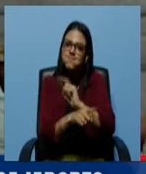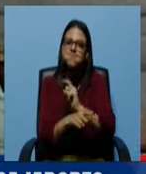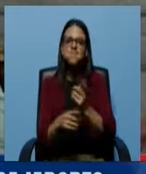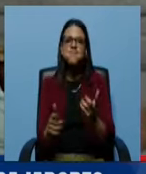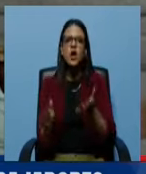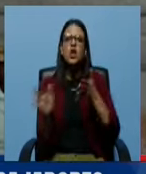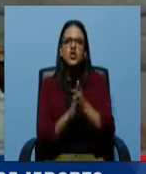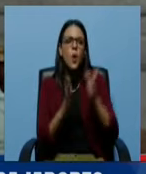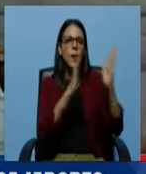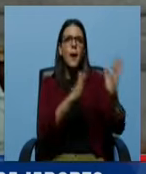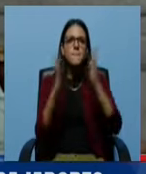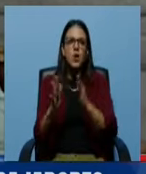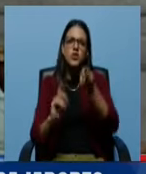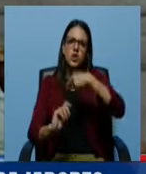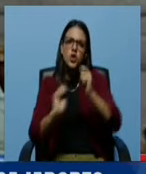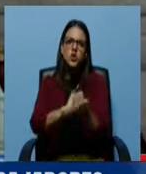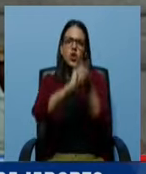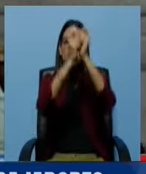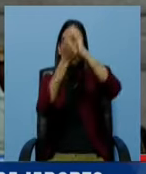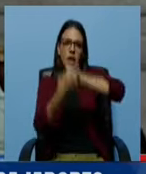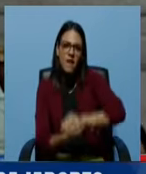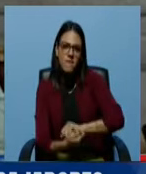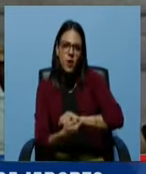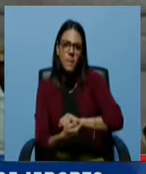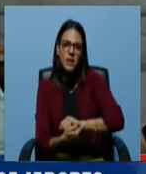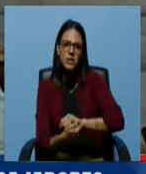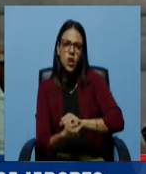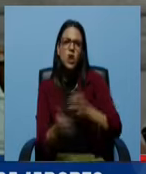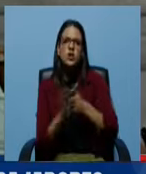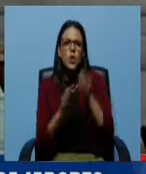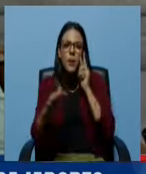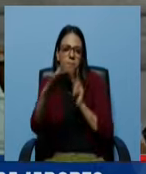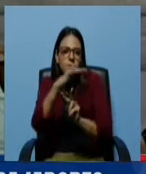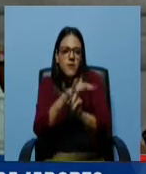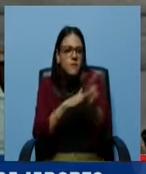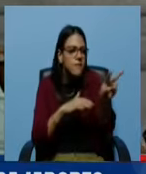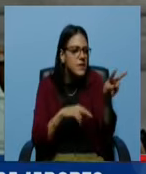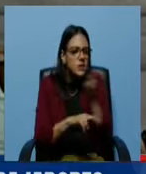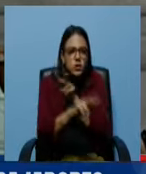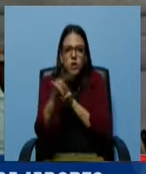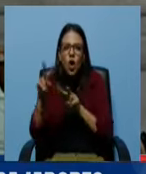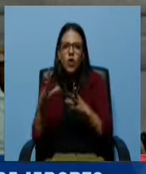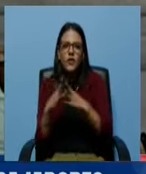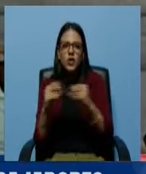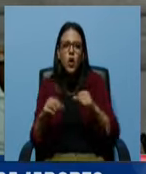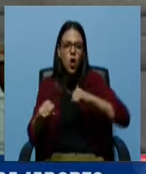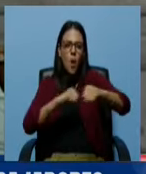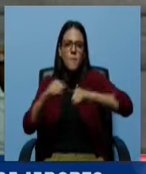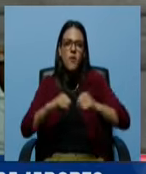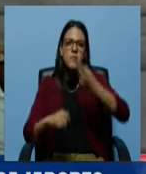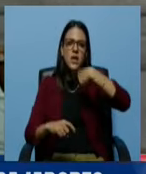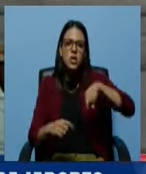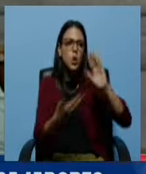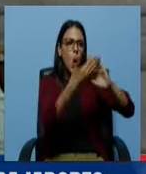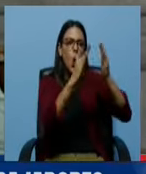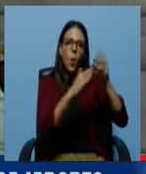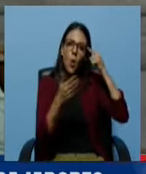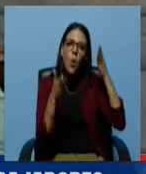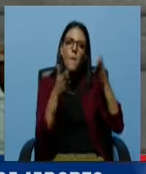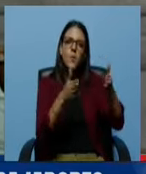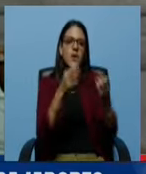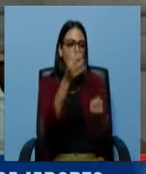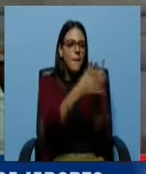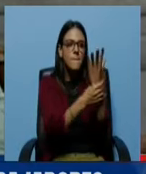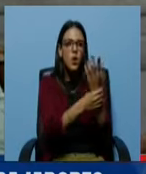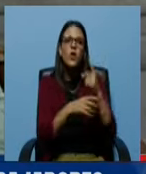de un proceso de transformación de la visión del movimiento comunero